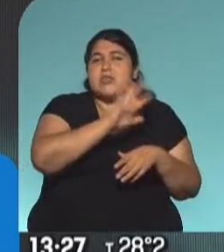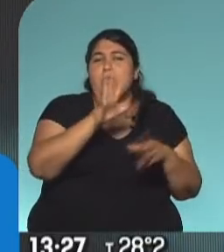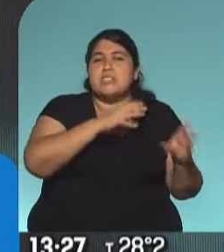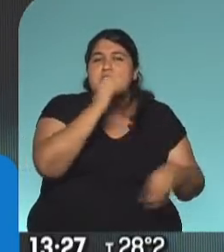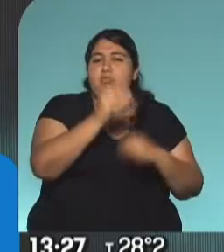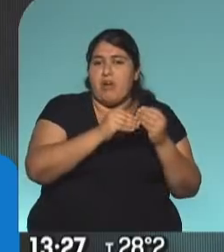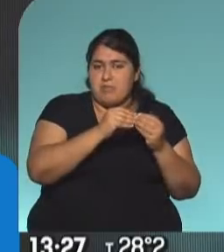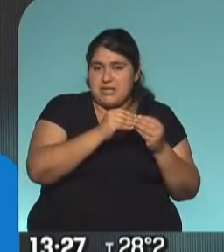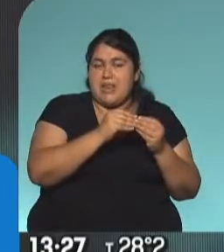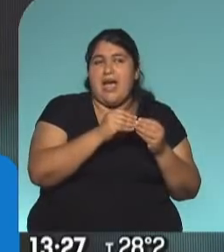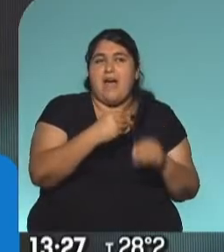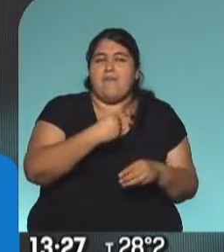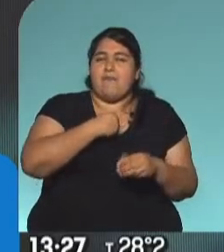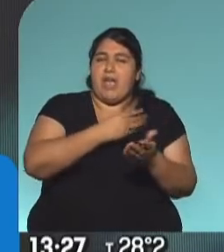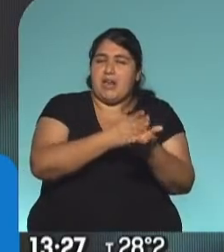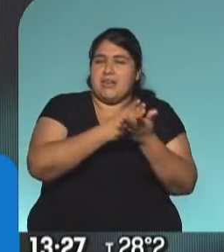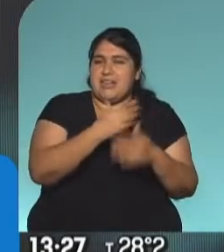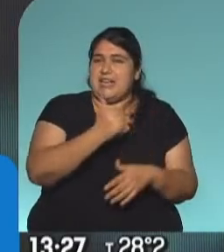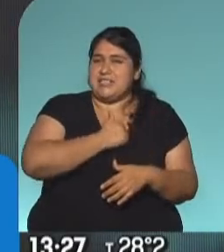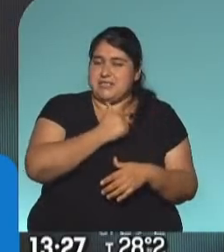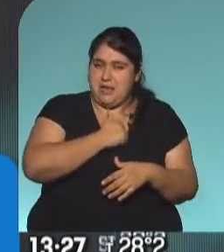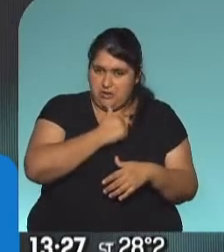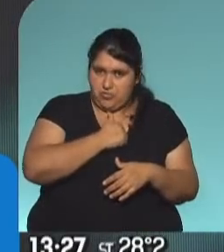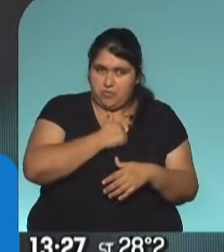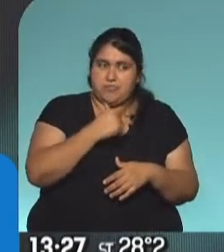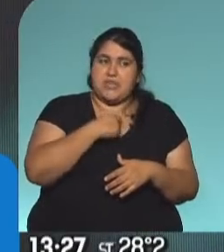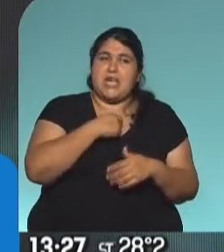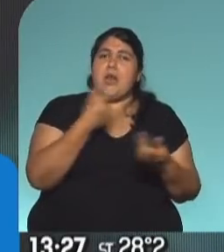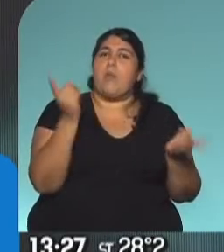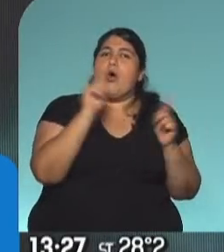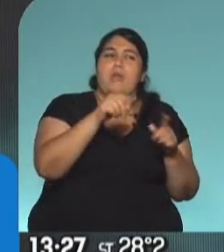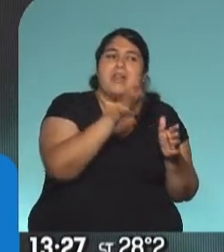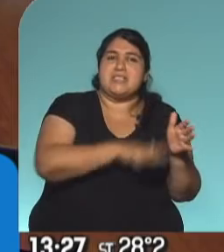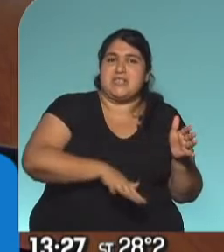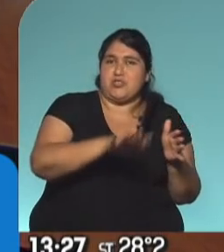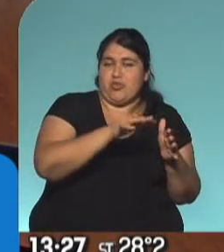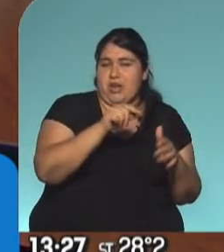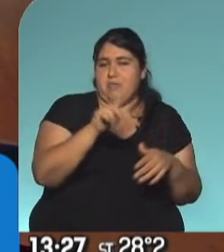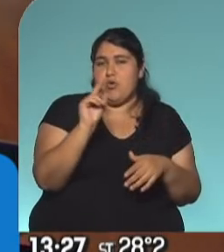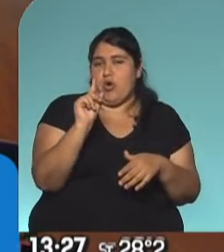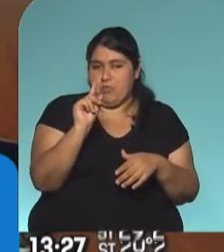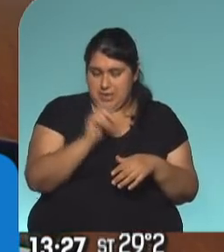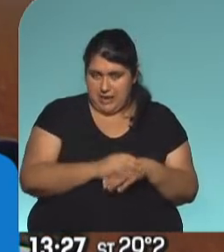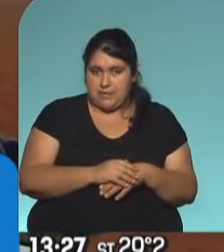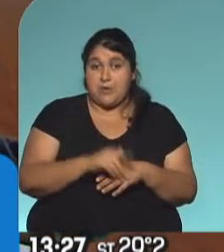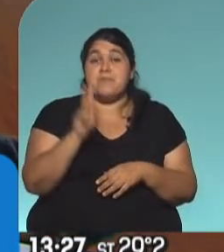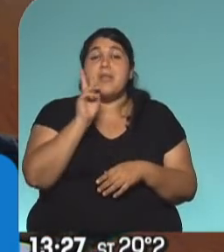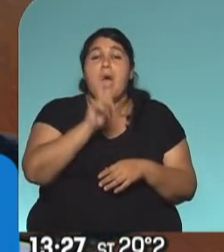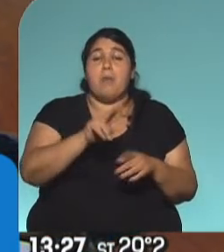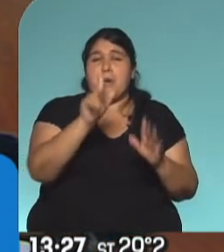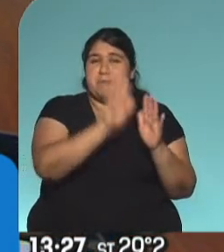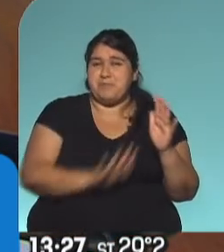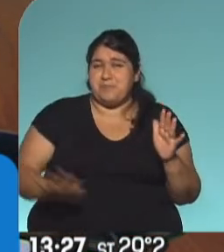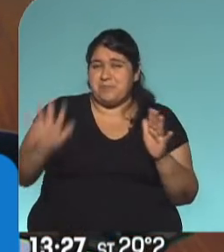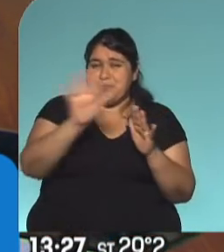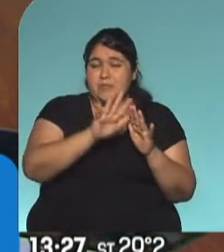volvieron de fieles cristianos a volver a esa zona también tan complicada. Si te parece, Rulo, vamos a ver este mapa donde